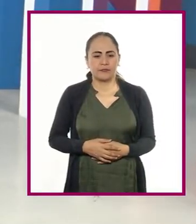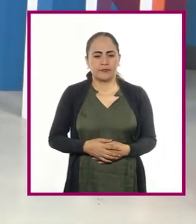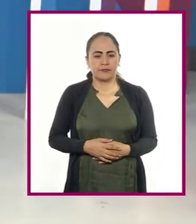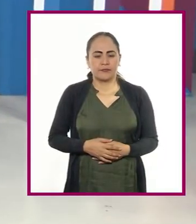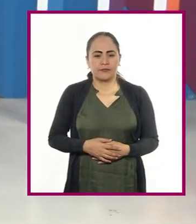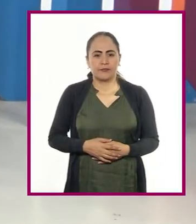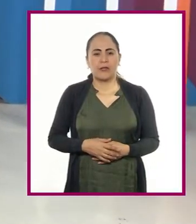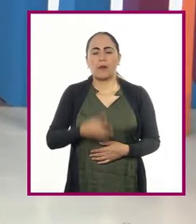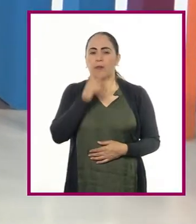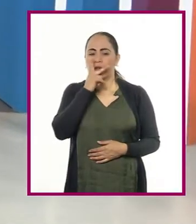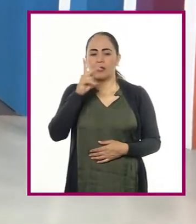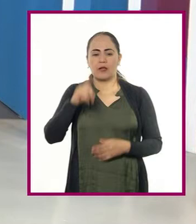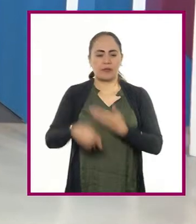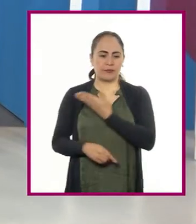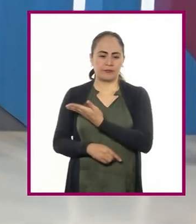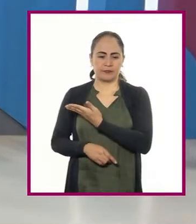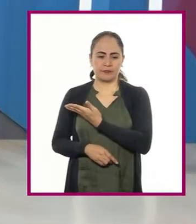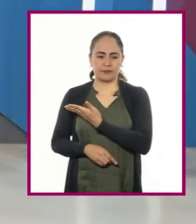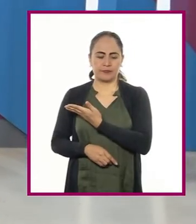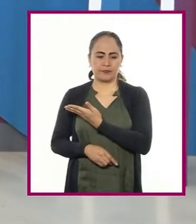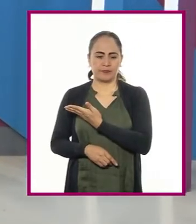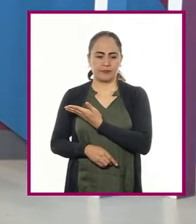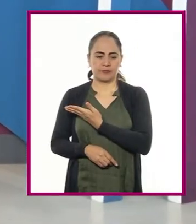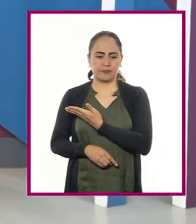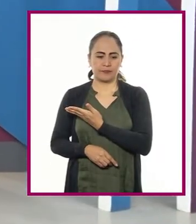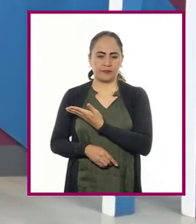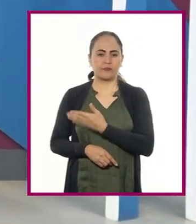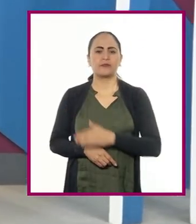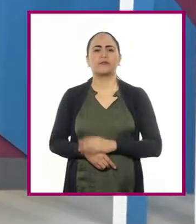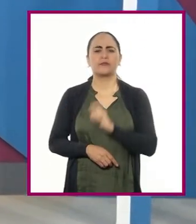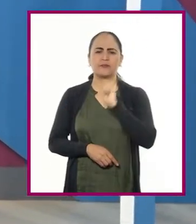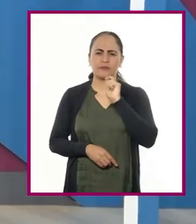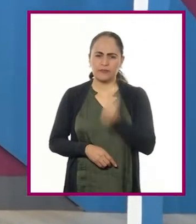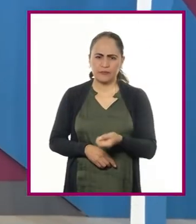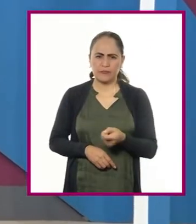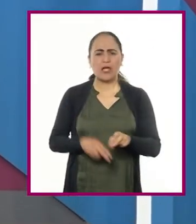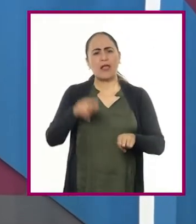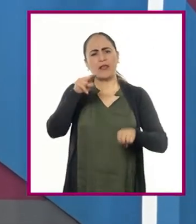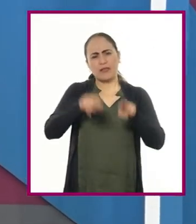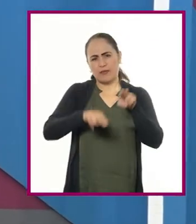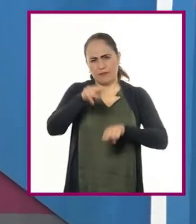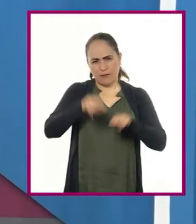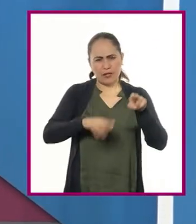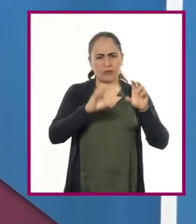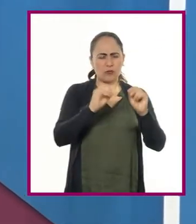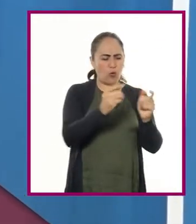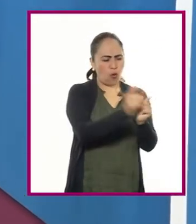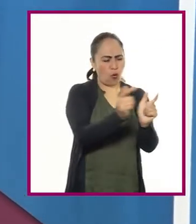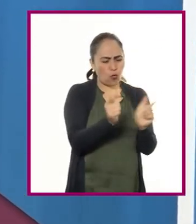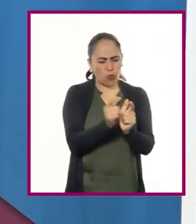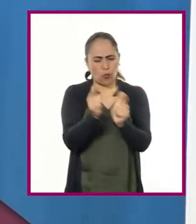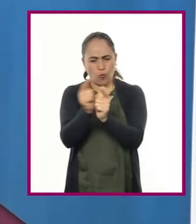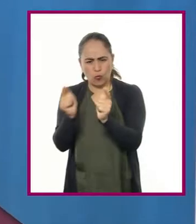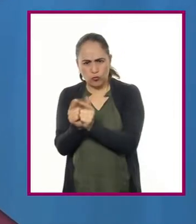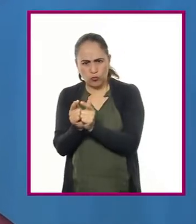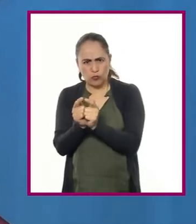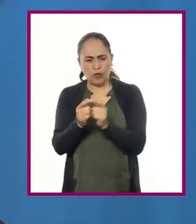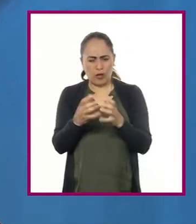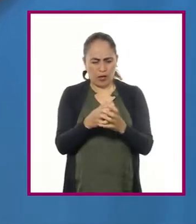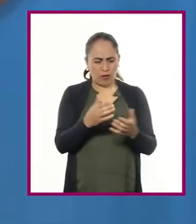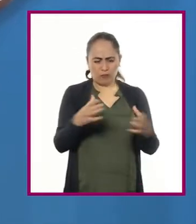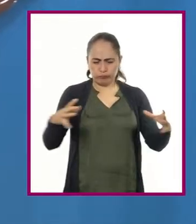Proveniente del latín stamentum, los estamentos eran los estratos o grupos en los que se dividía el cuerpo